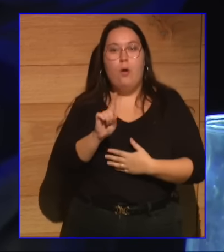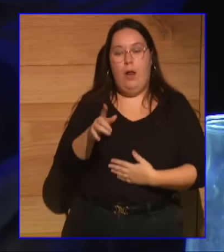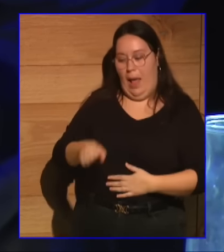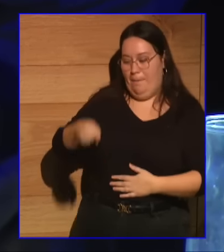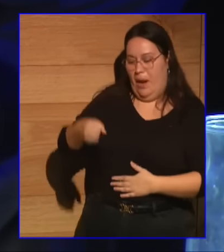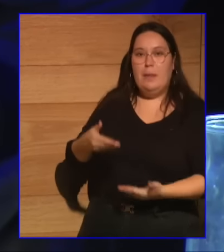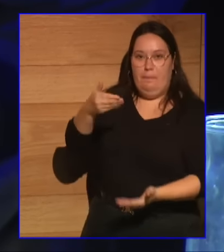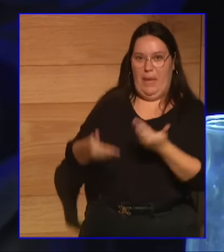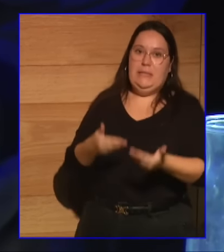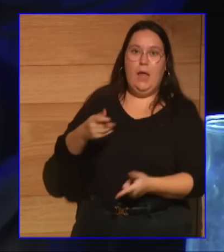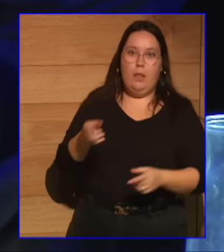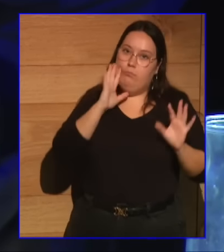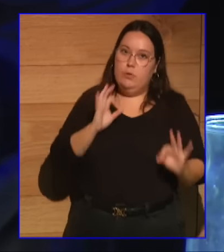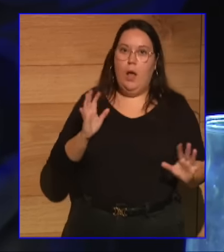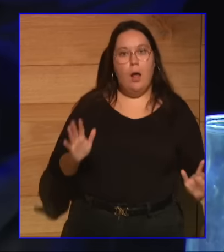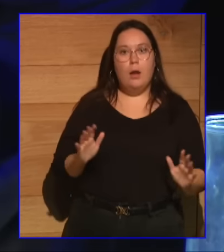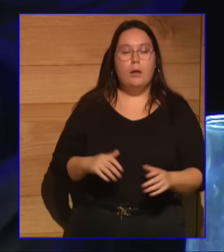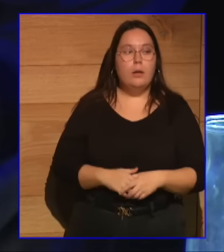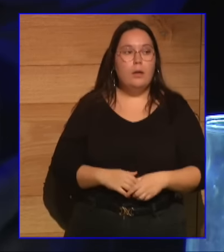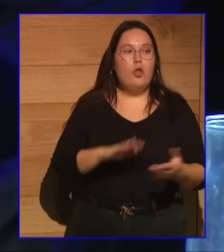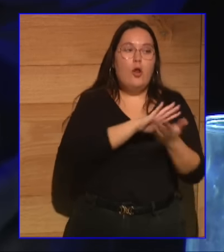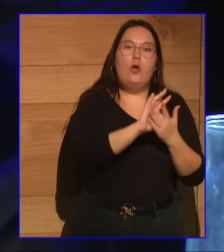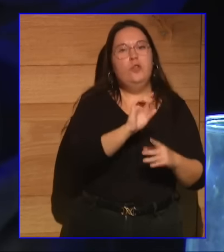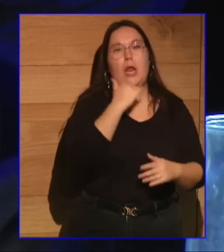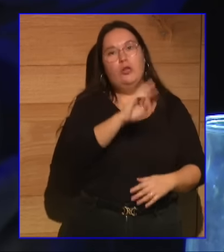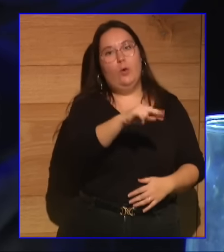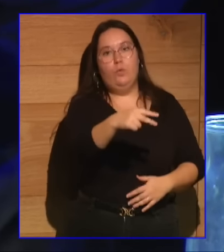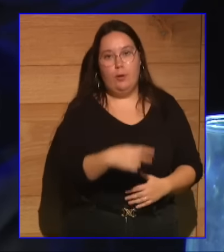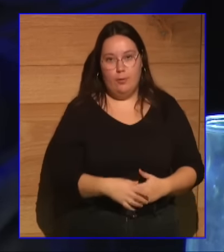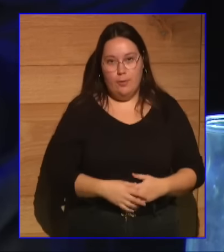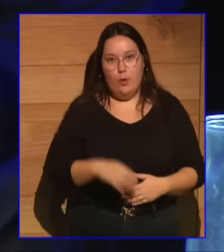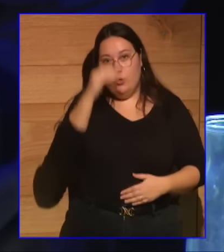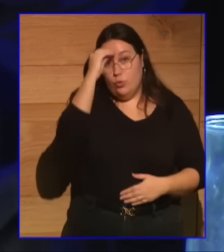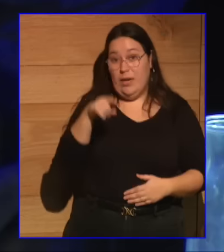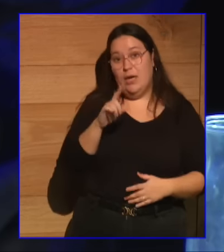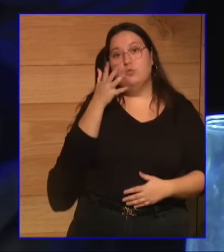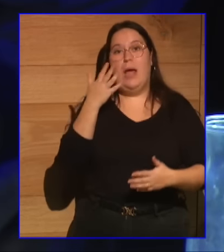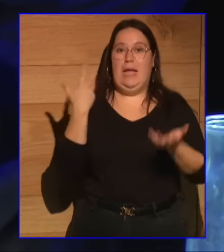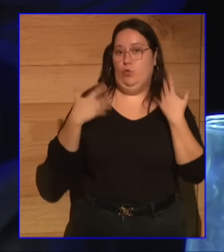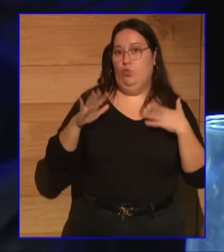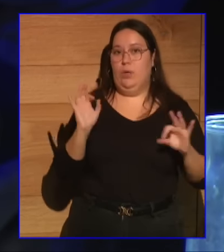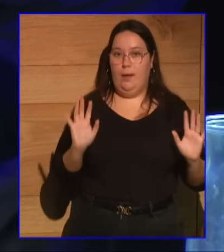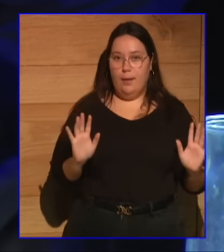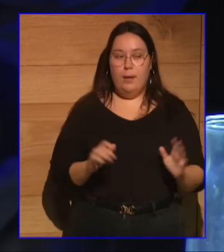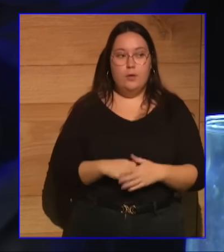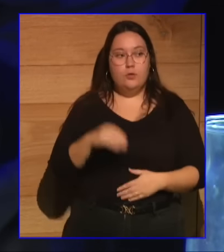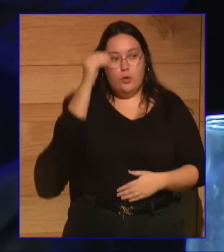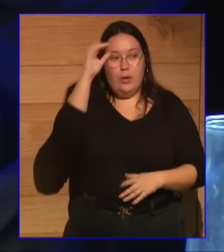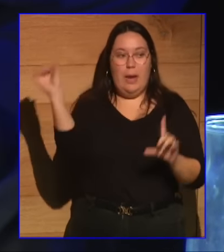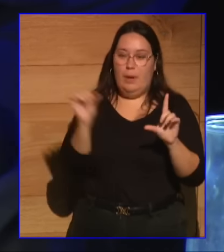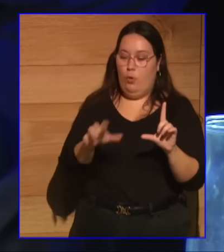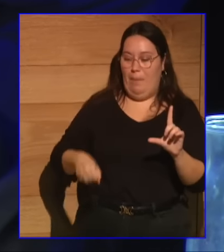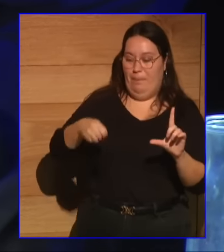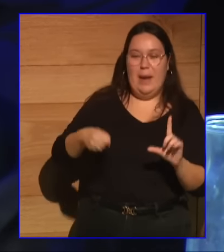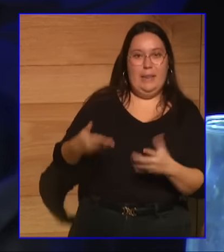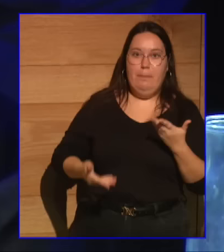la maleta pesada. Yo creo que para Spielberg lo del holocausto es secundario. ¿Tú crees que fue la excusa? Yo creo que él quería sacar una película en la que las